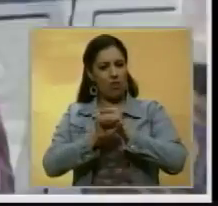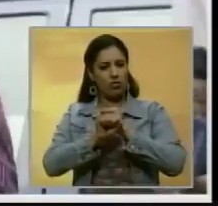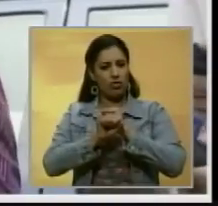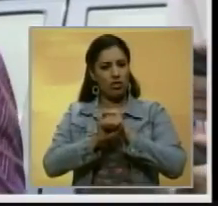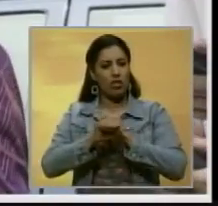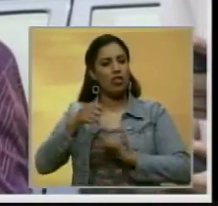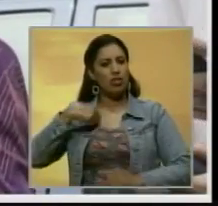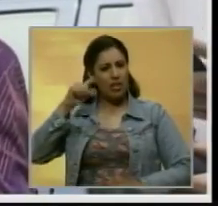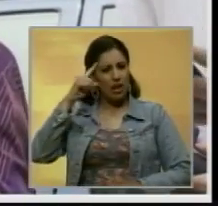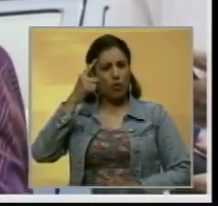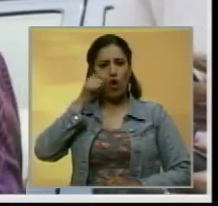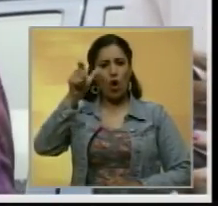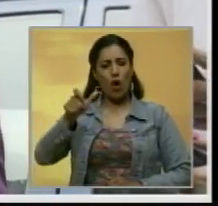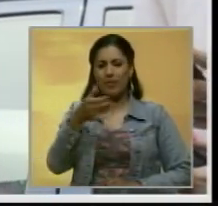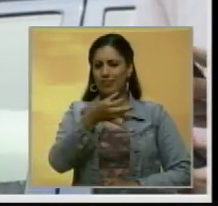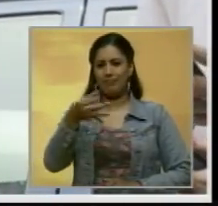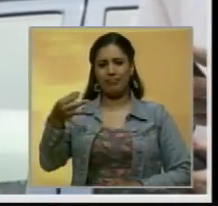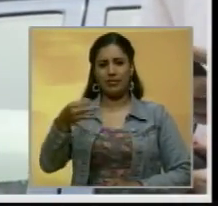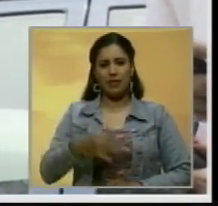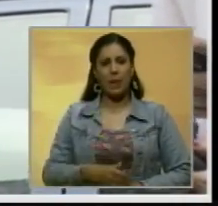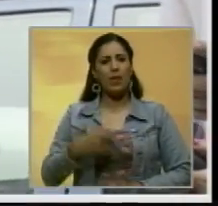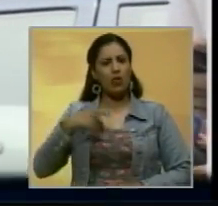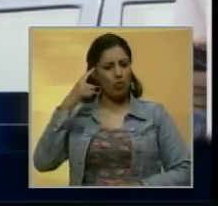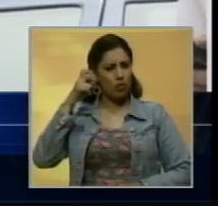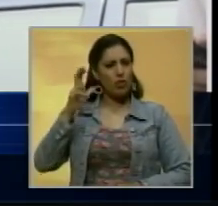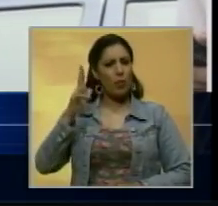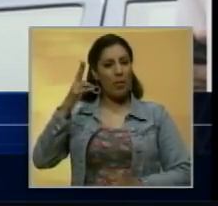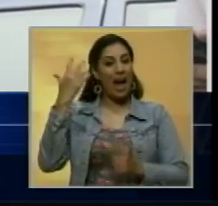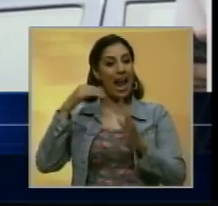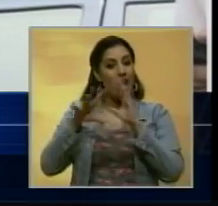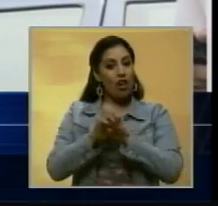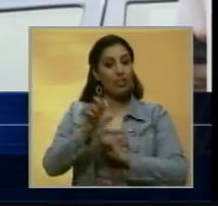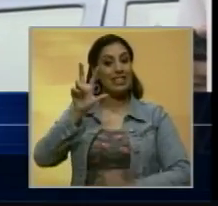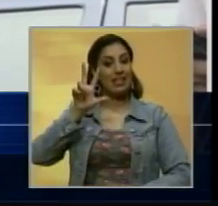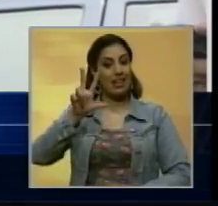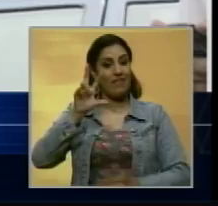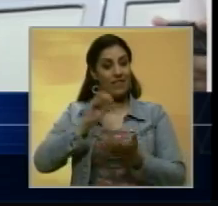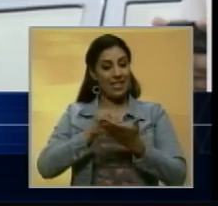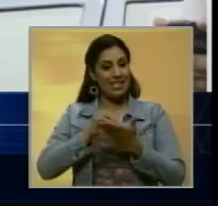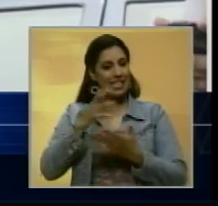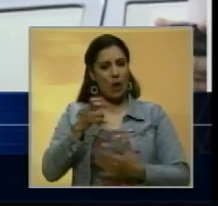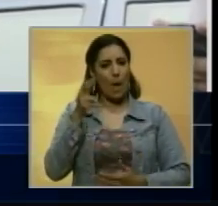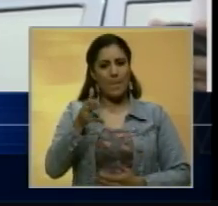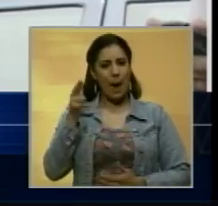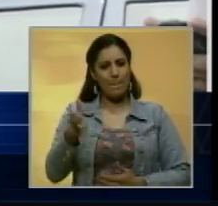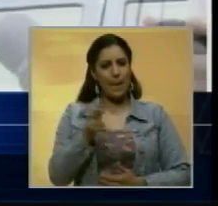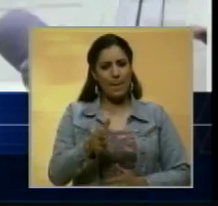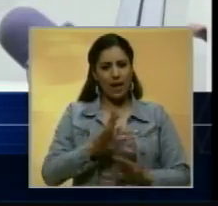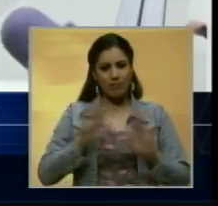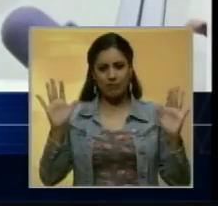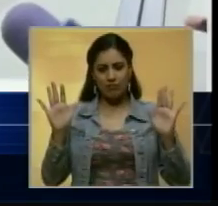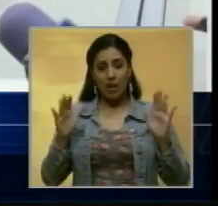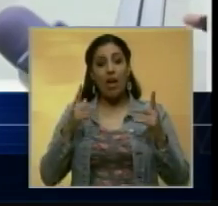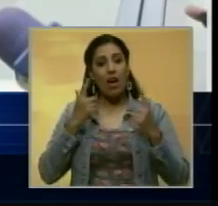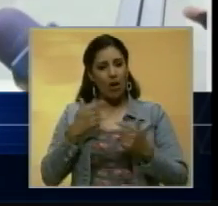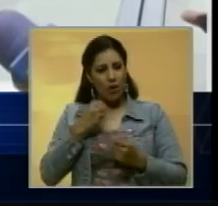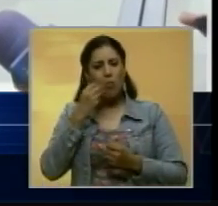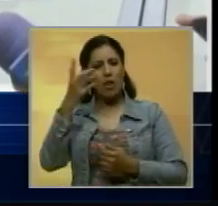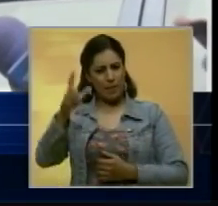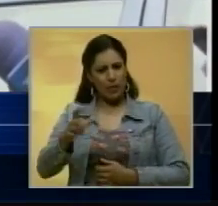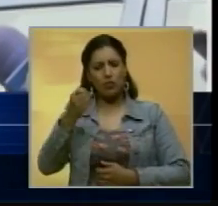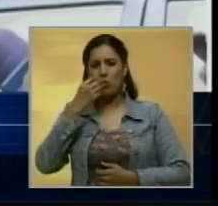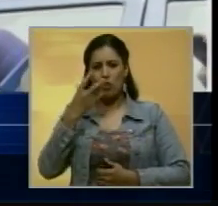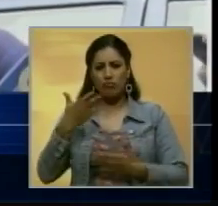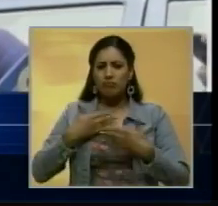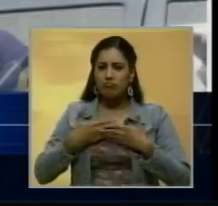Lo recuerda como un hombre ejemplar. Sí, los disparos fueron anoche, fueron 3 disparos secos. Buen vecino.